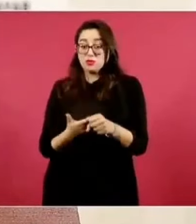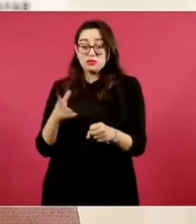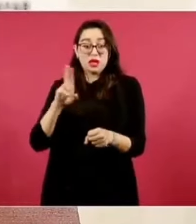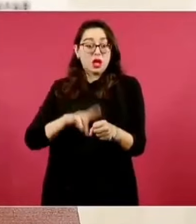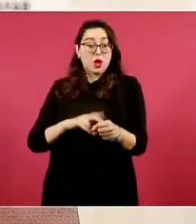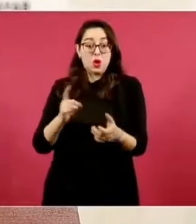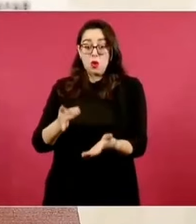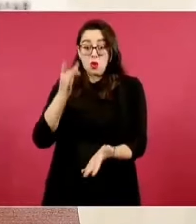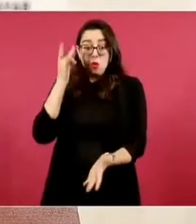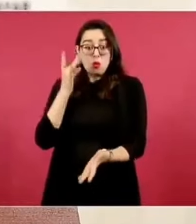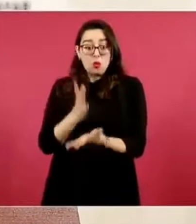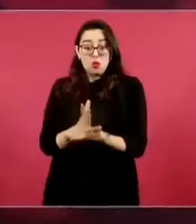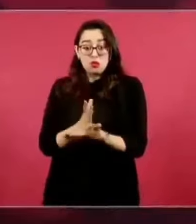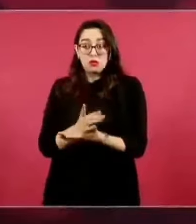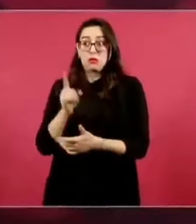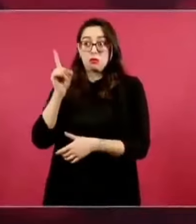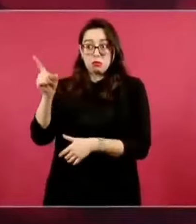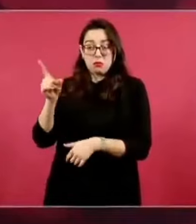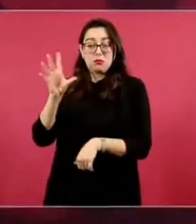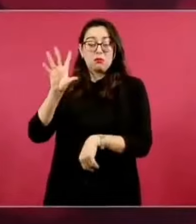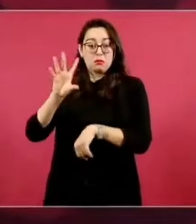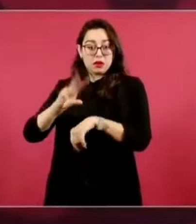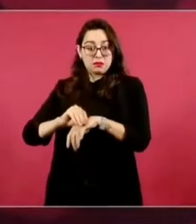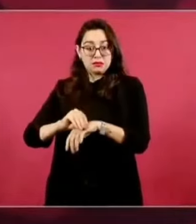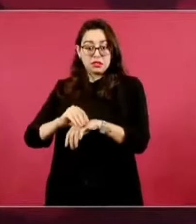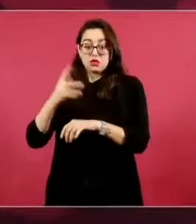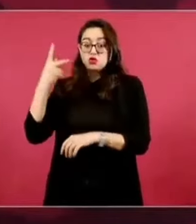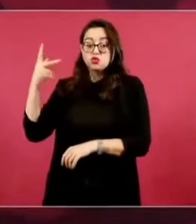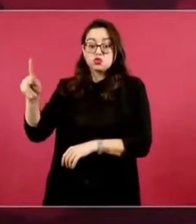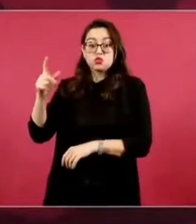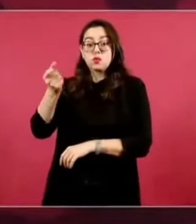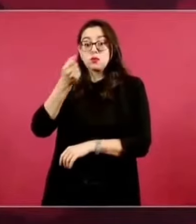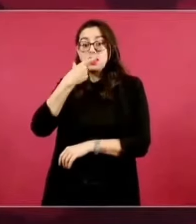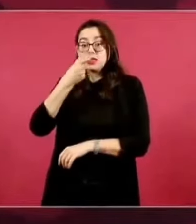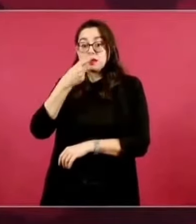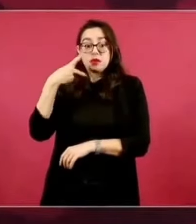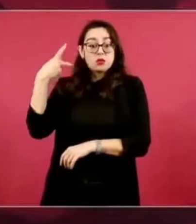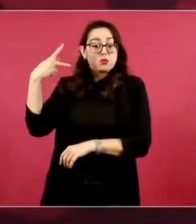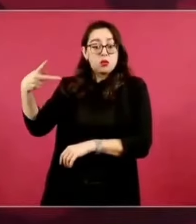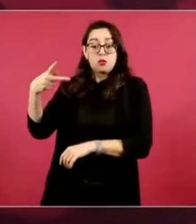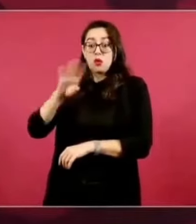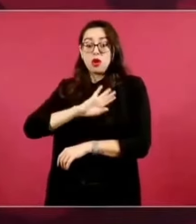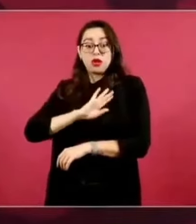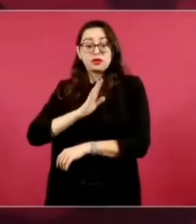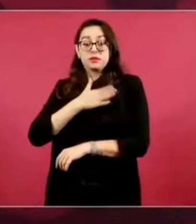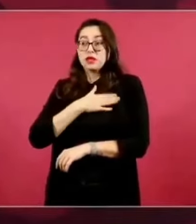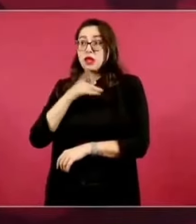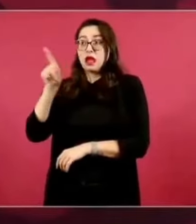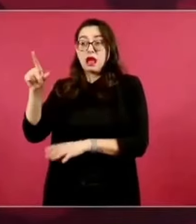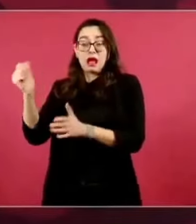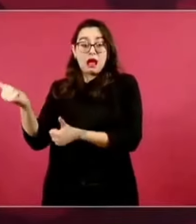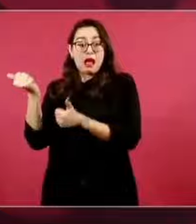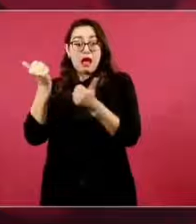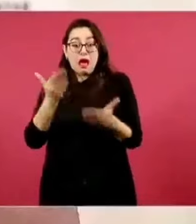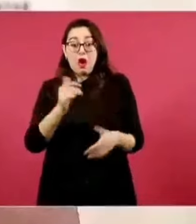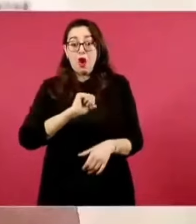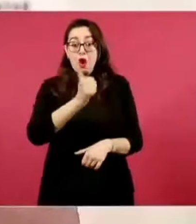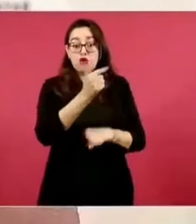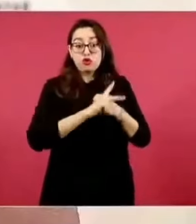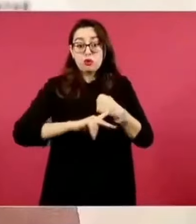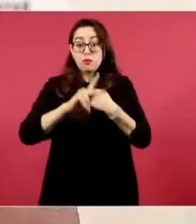y legalmente es para los españoles ya se le consultó no lo pueden exp Porque todavía